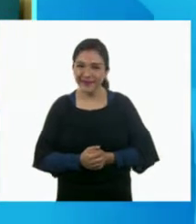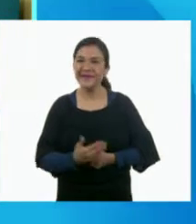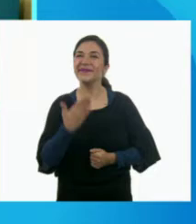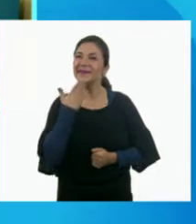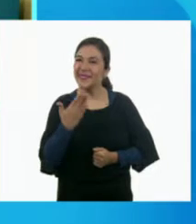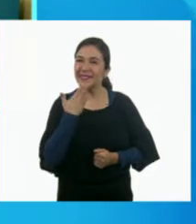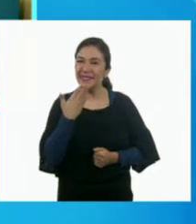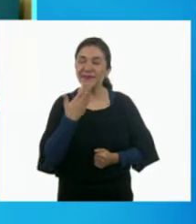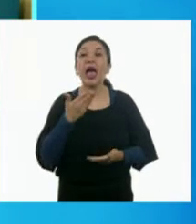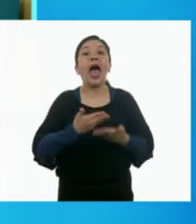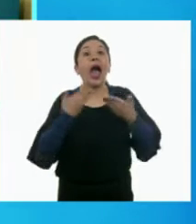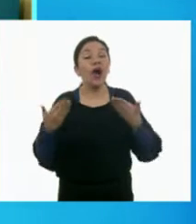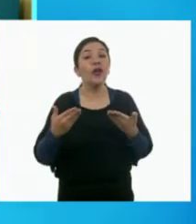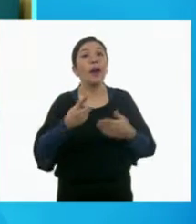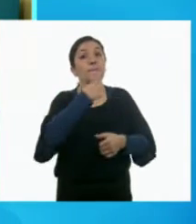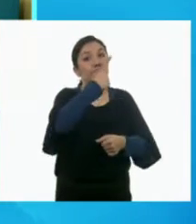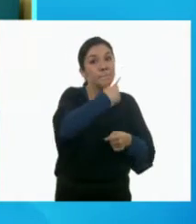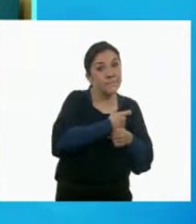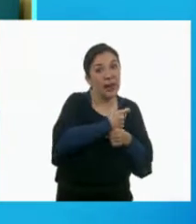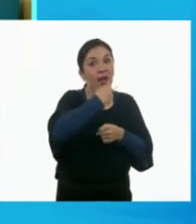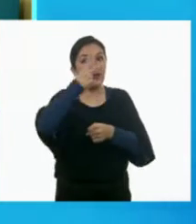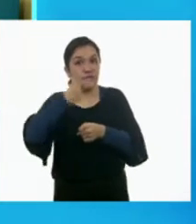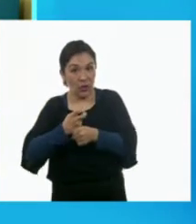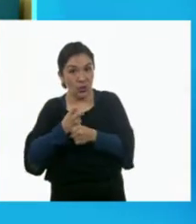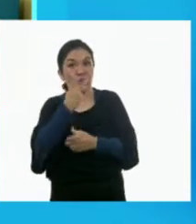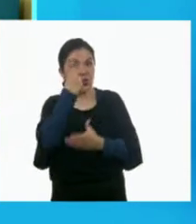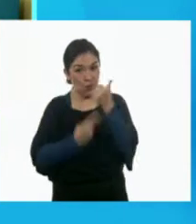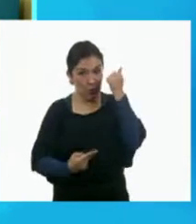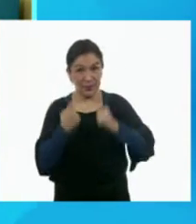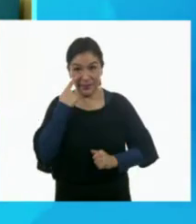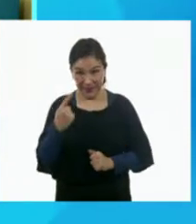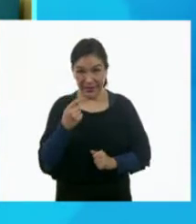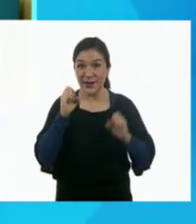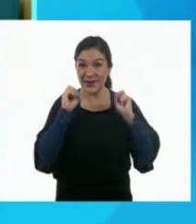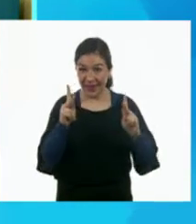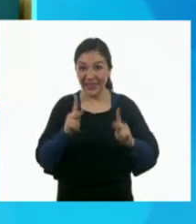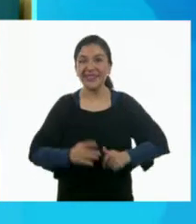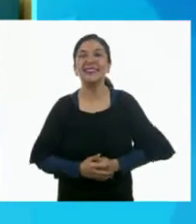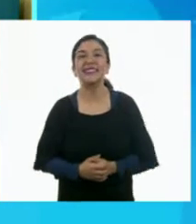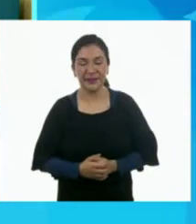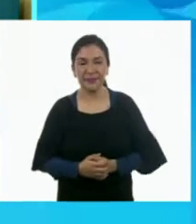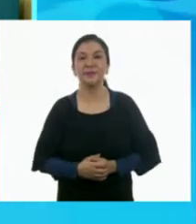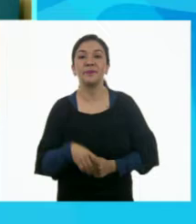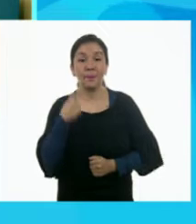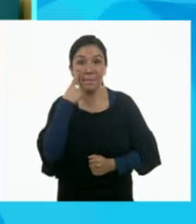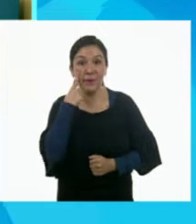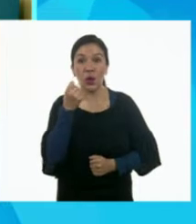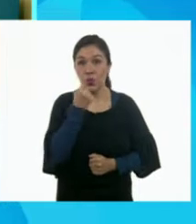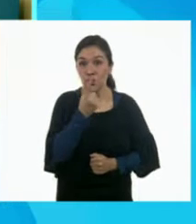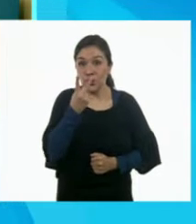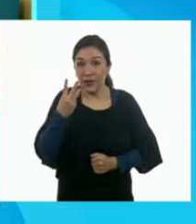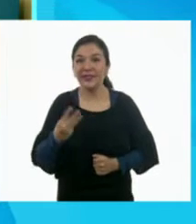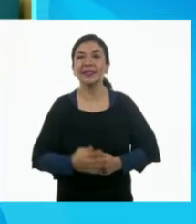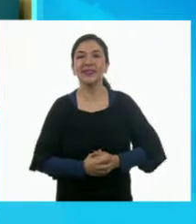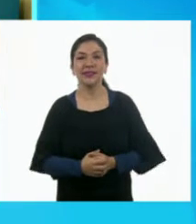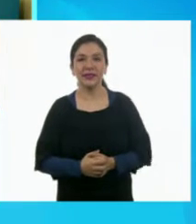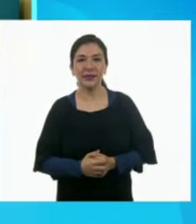¡Bien! Vamos a hacer la primera y la segunda parte. ¿Estás listo? Una, dos,